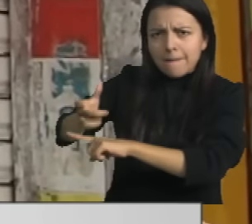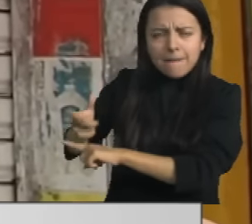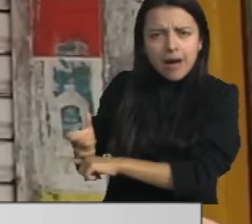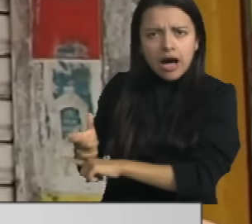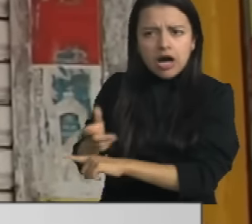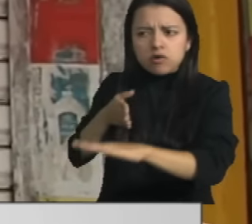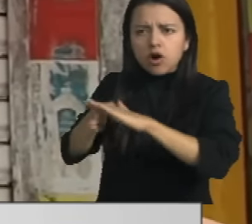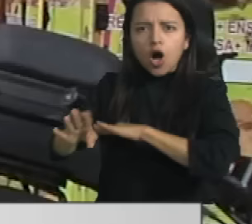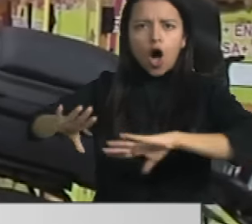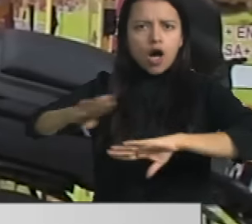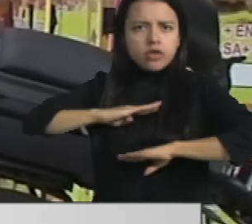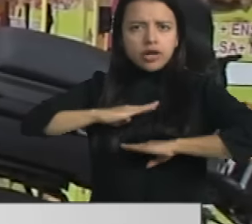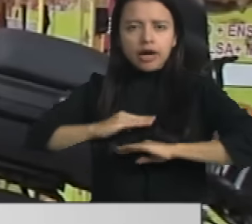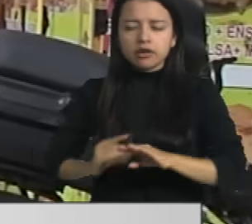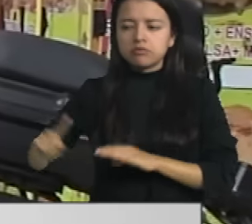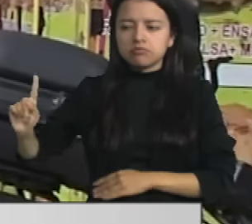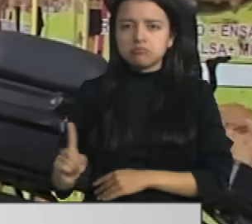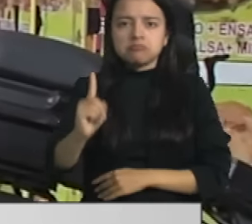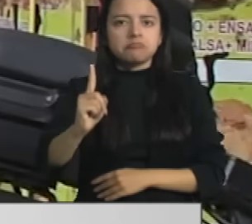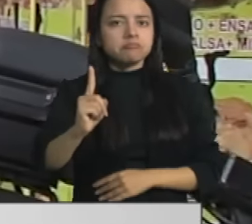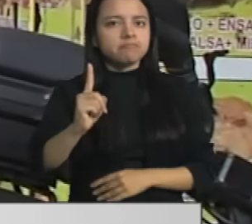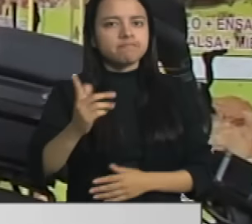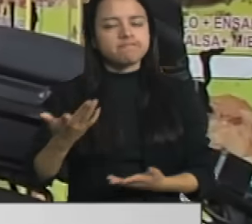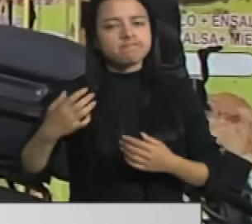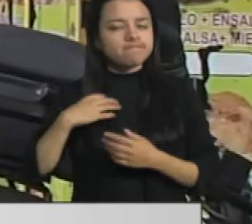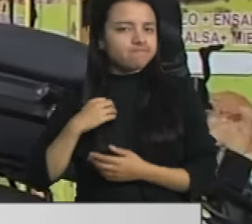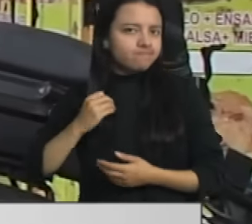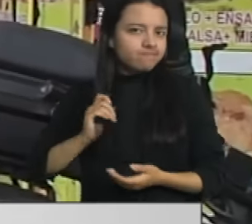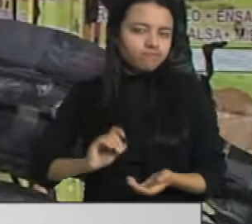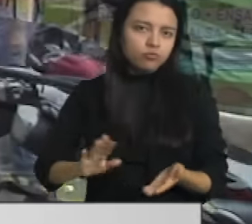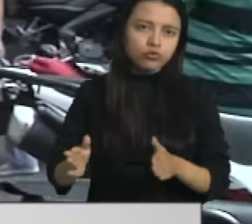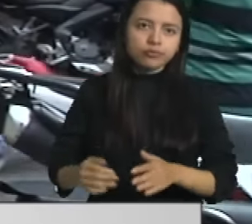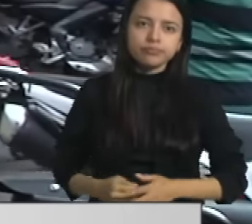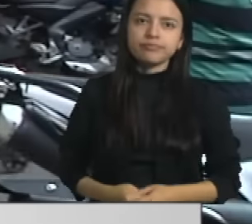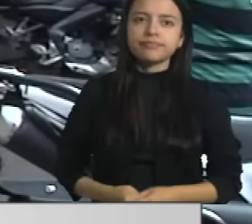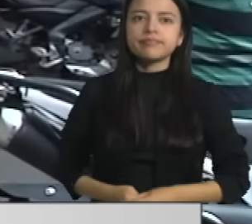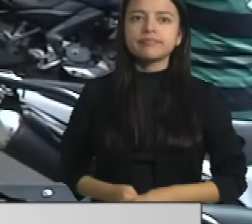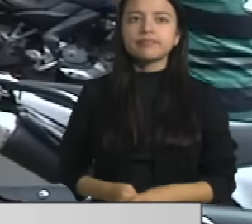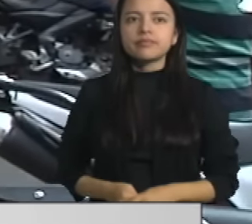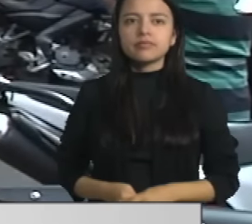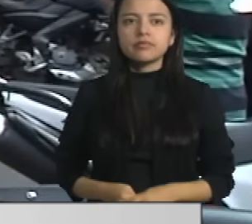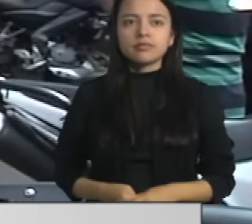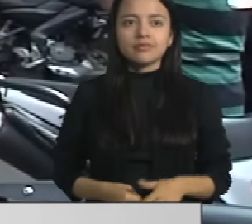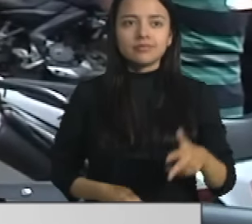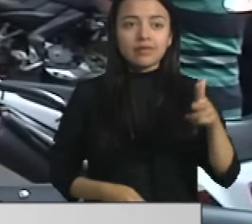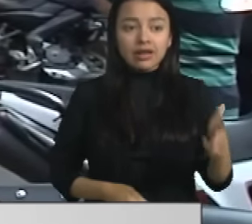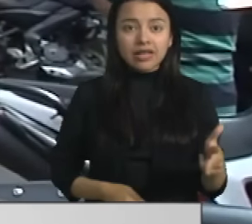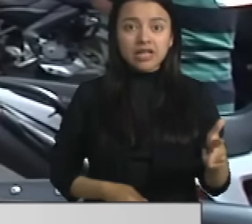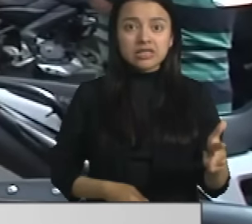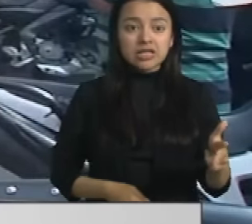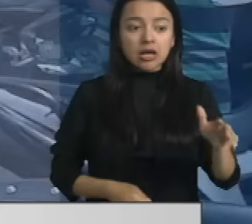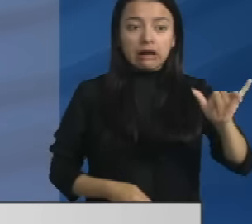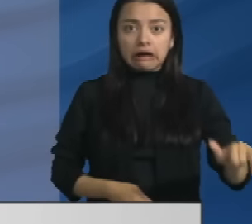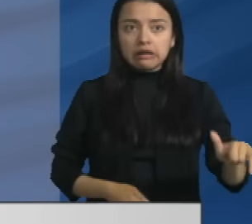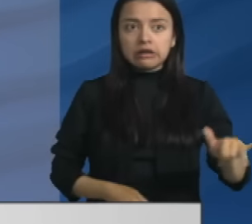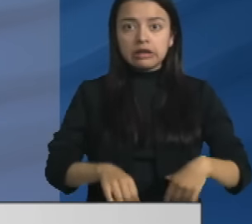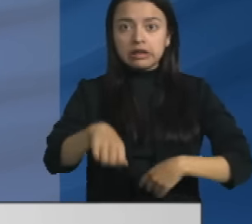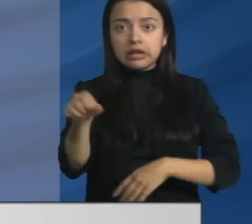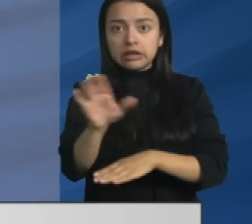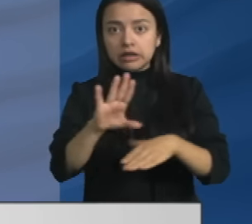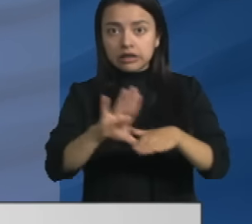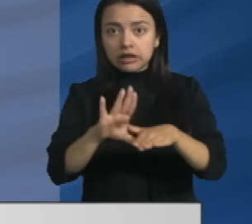fue el que llevó el bulto. Según el reporte, los delincuentes abandonaron una motocicleta y un taxi en la huida. Uno de ellos,